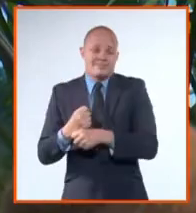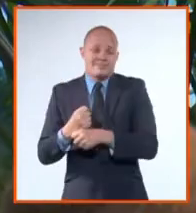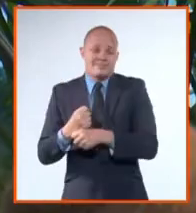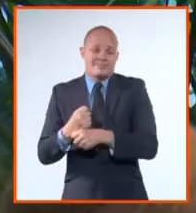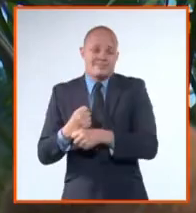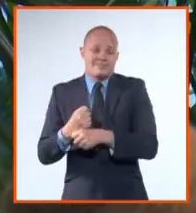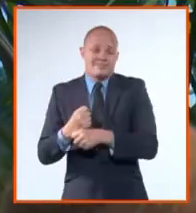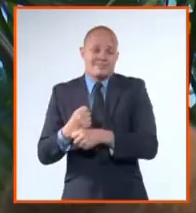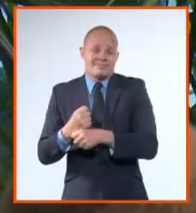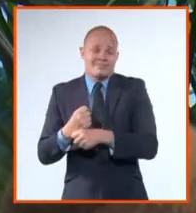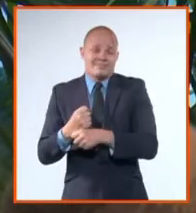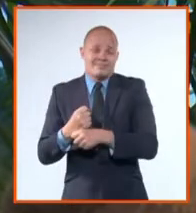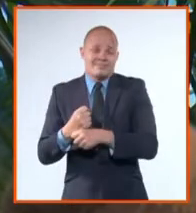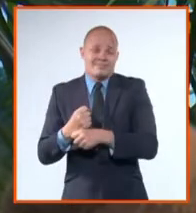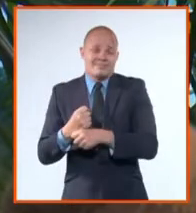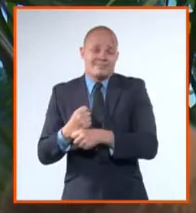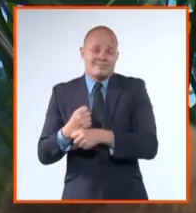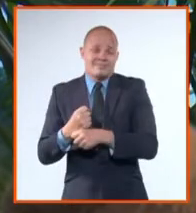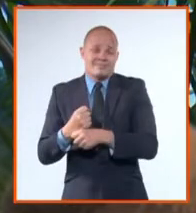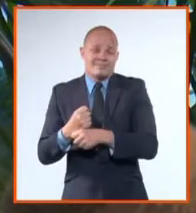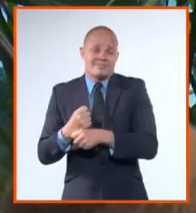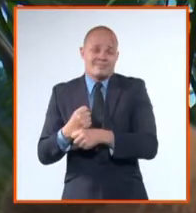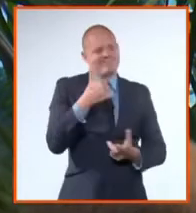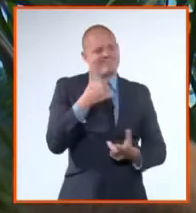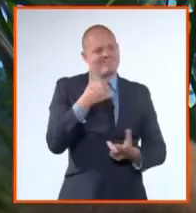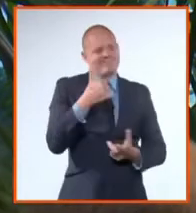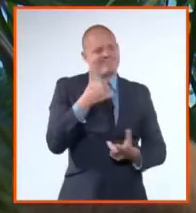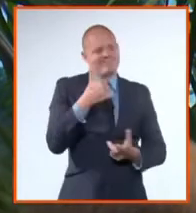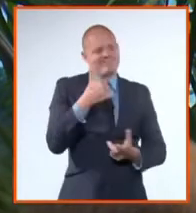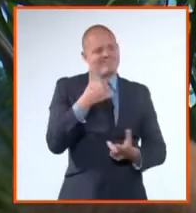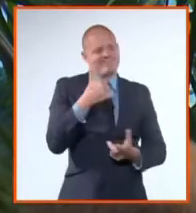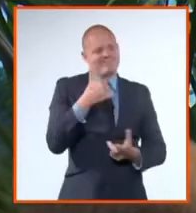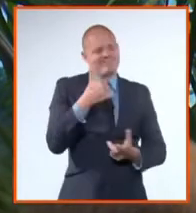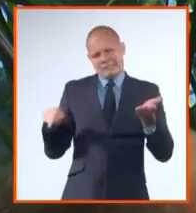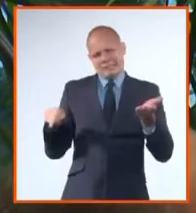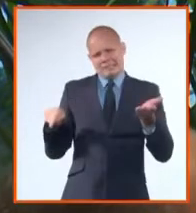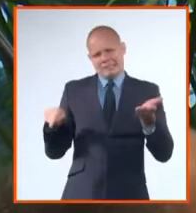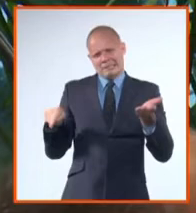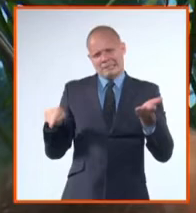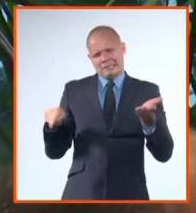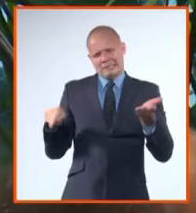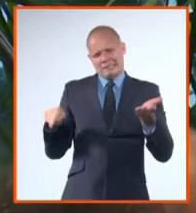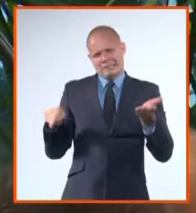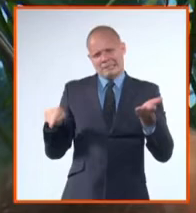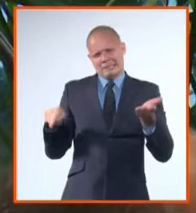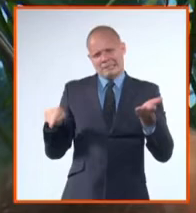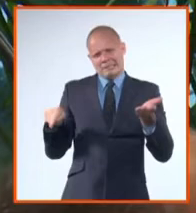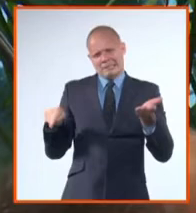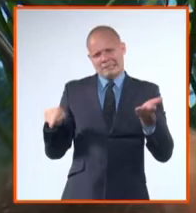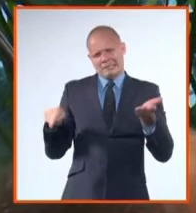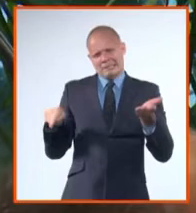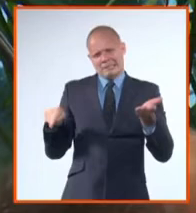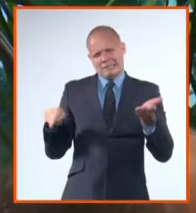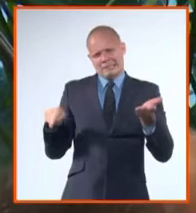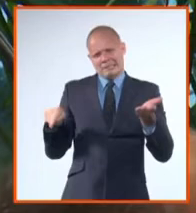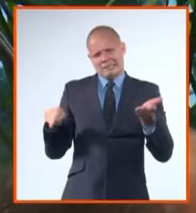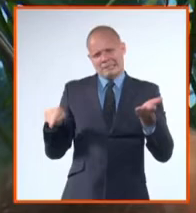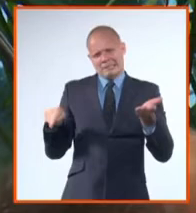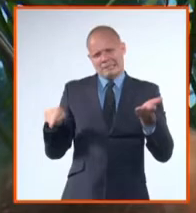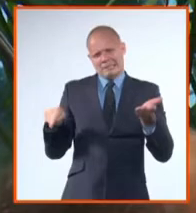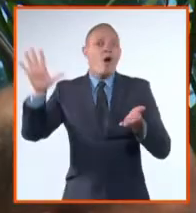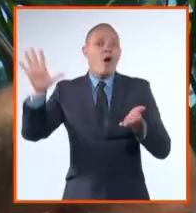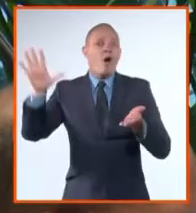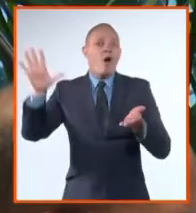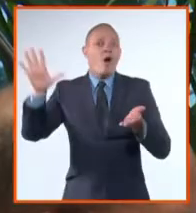no podemos llegar a una cúspide que es relativa, transitoria y